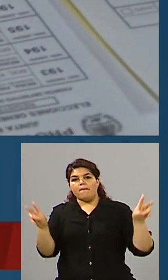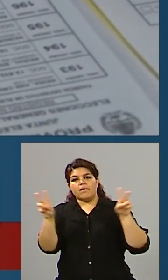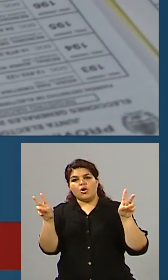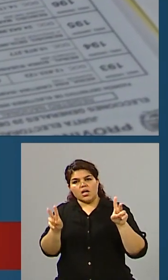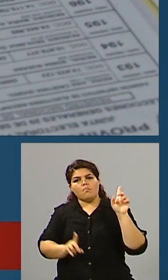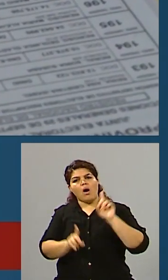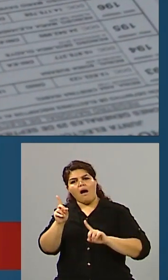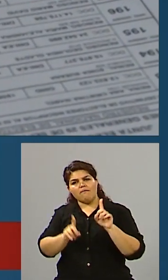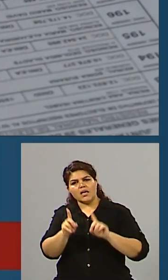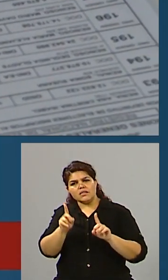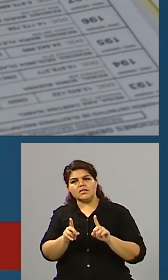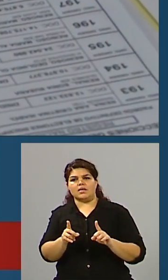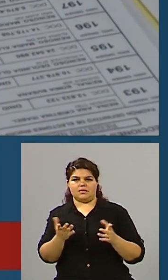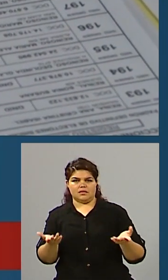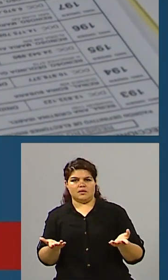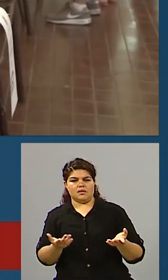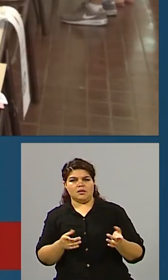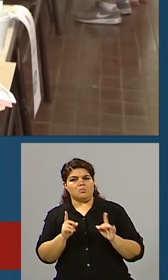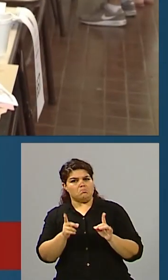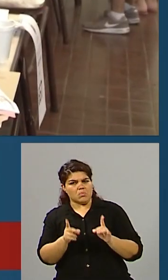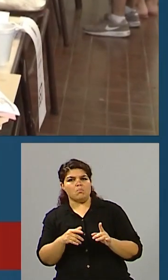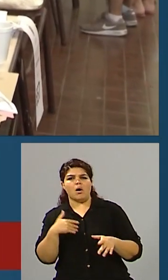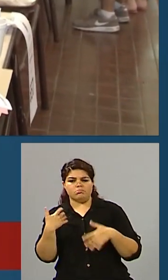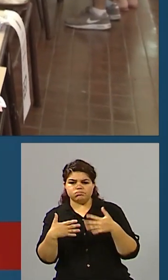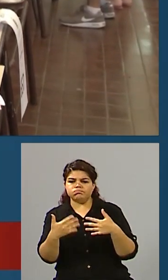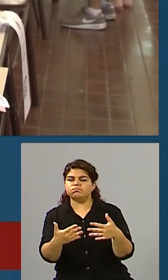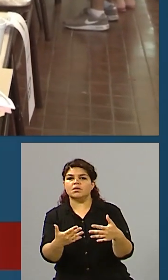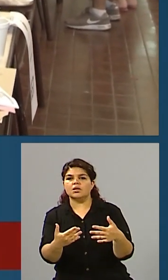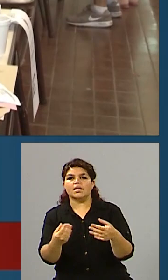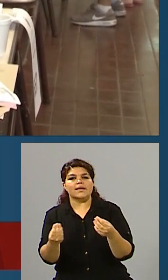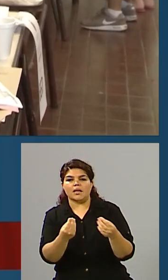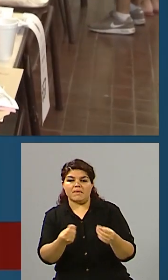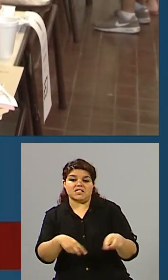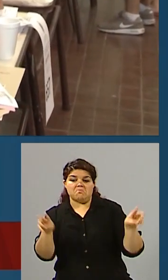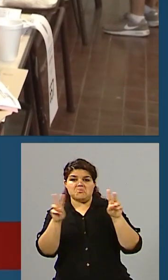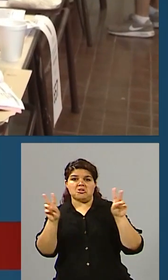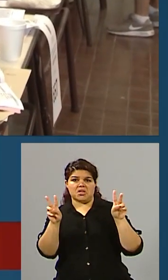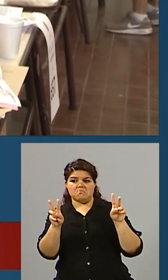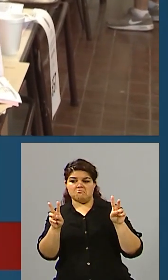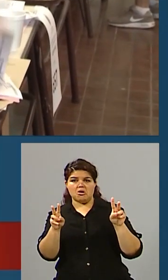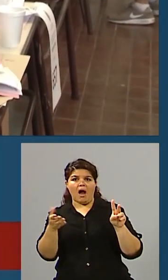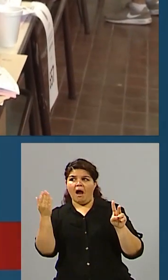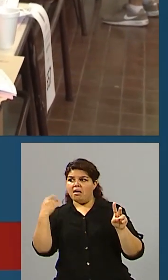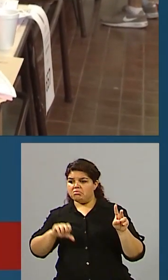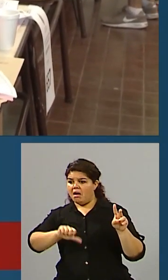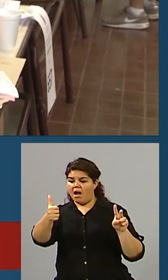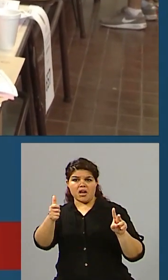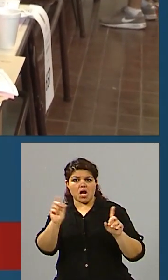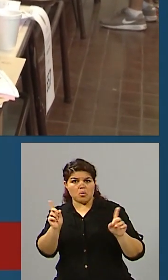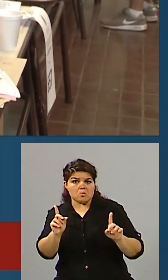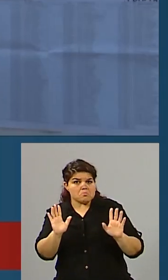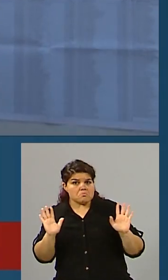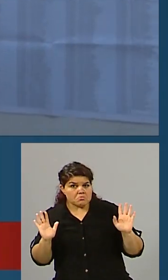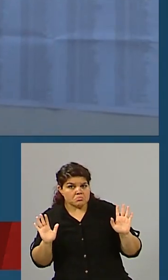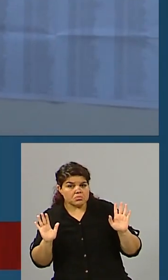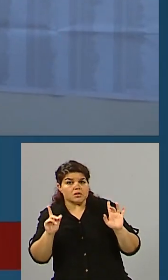unificada, el peronismo tal vez no hubiera ganado las intendencias que ganó en esta ocasión. Se hubiera